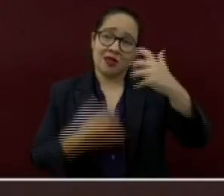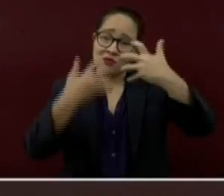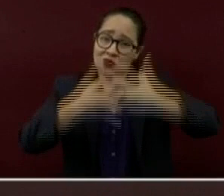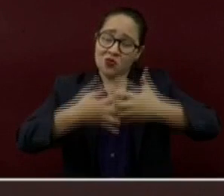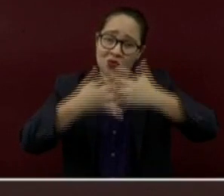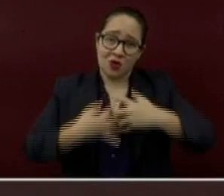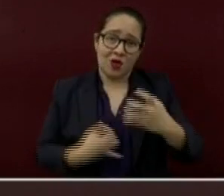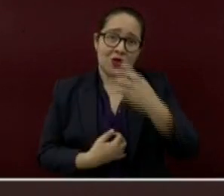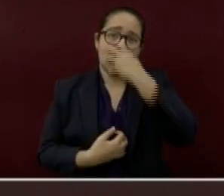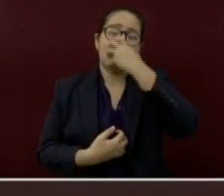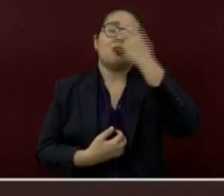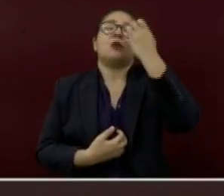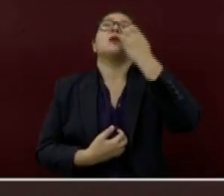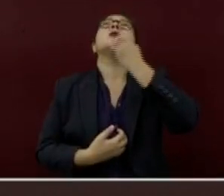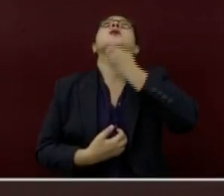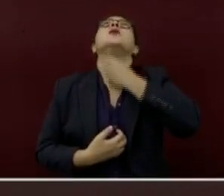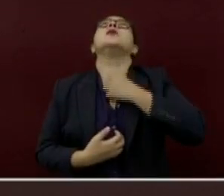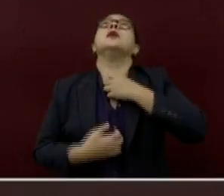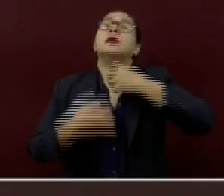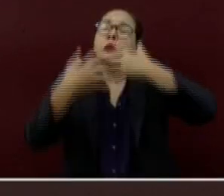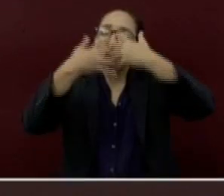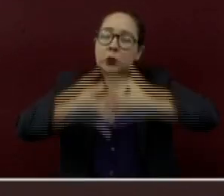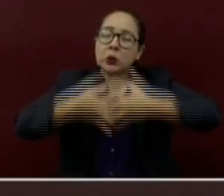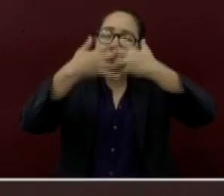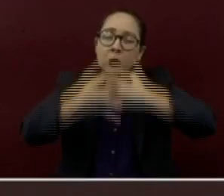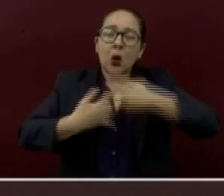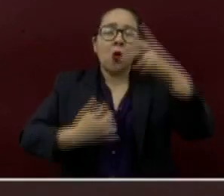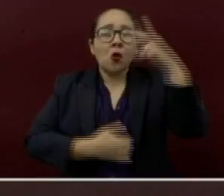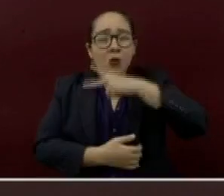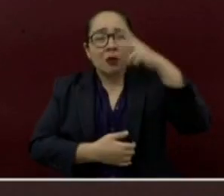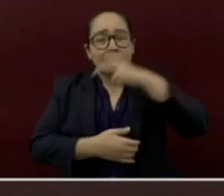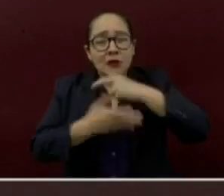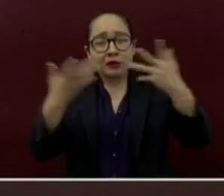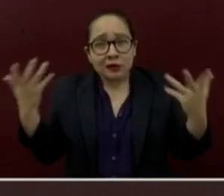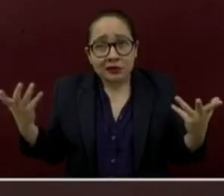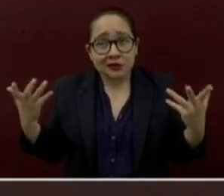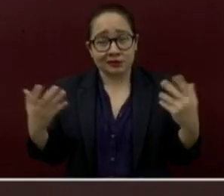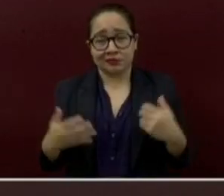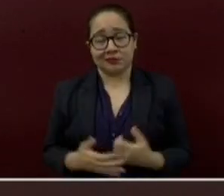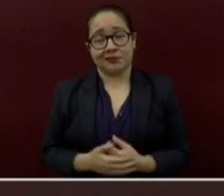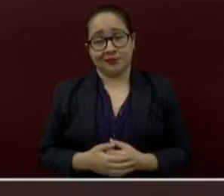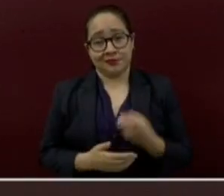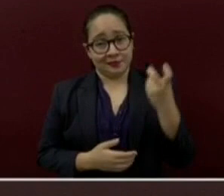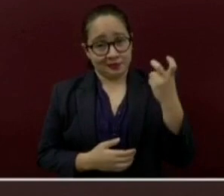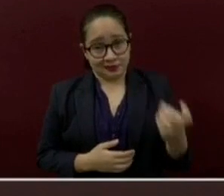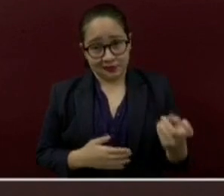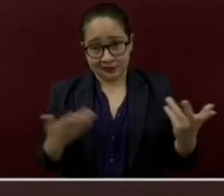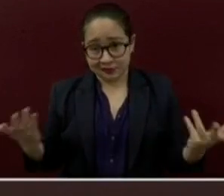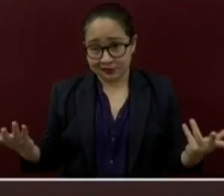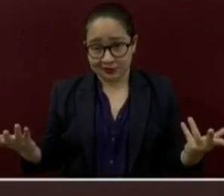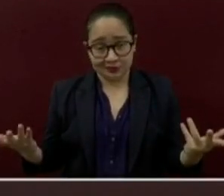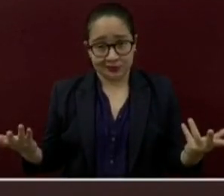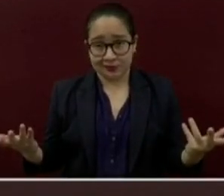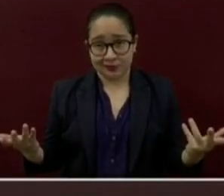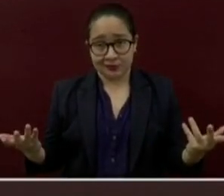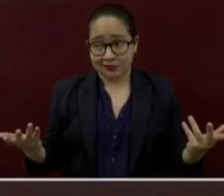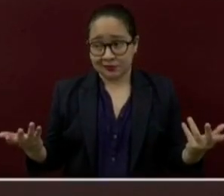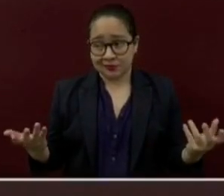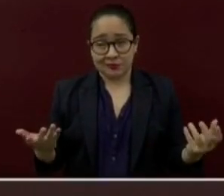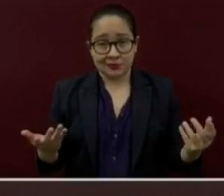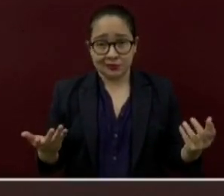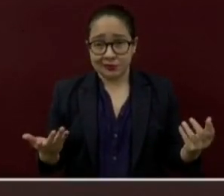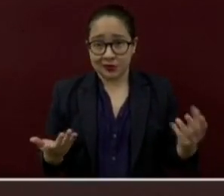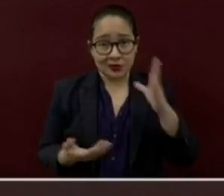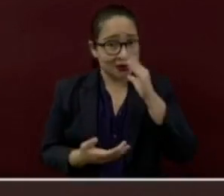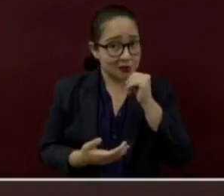ventilador mecánico inmediatamente estas medidas y que no pueden ser trasladados tan